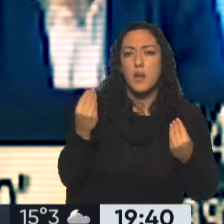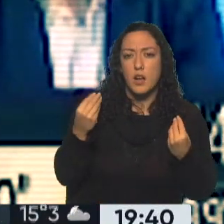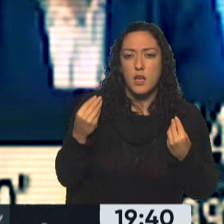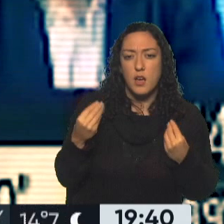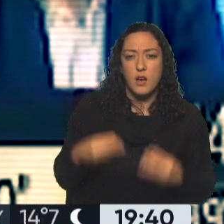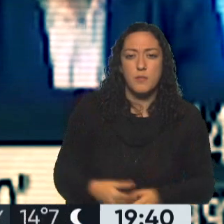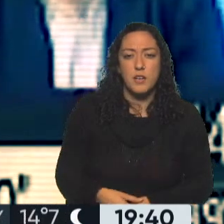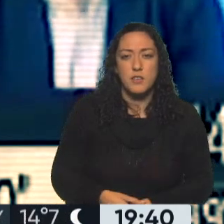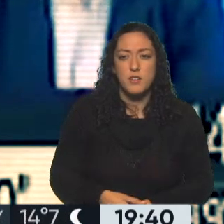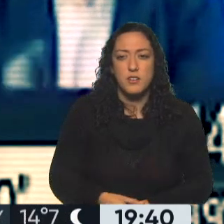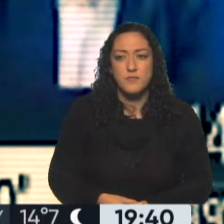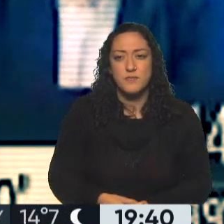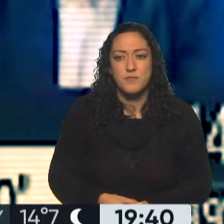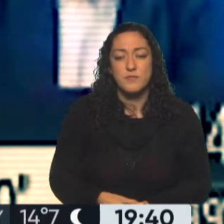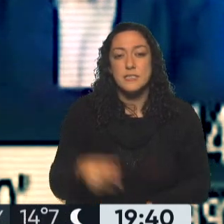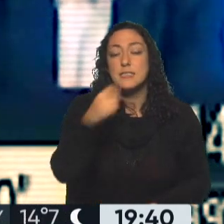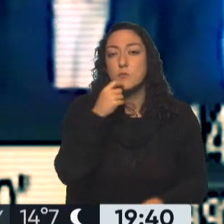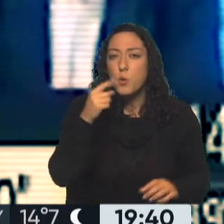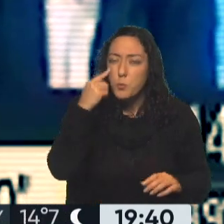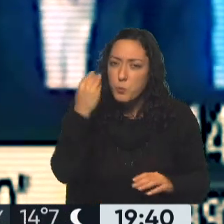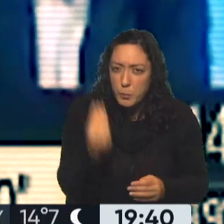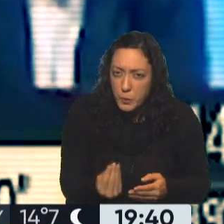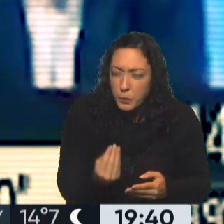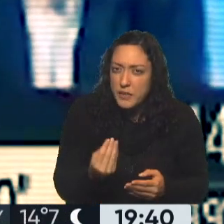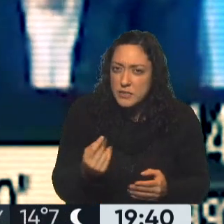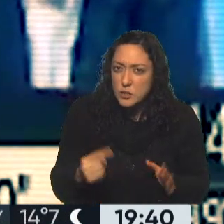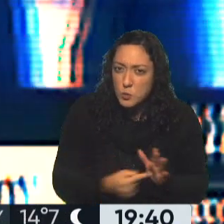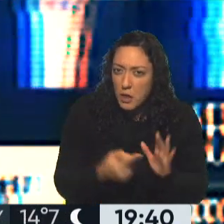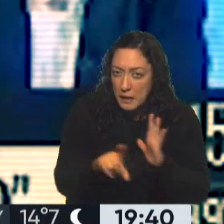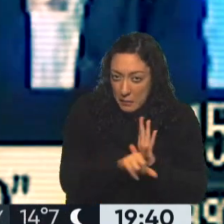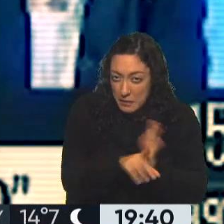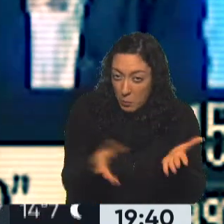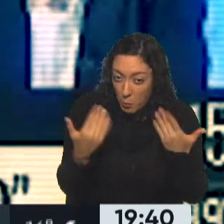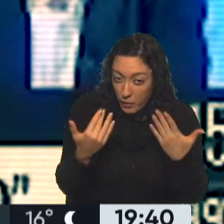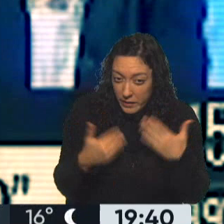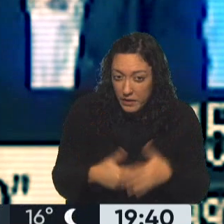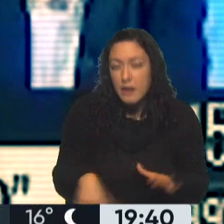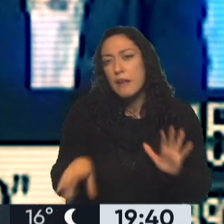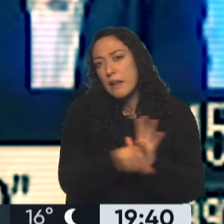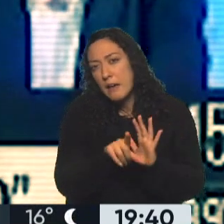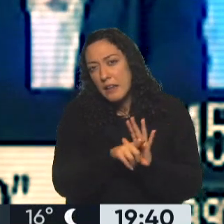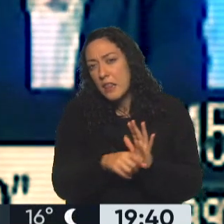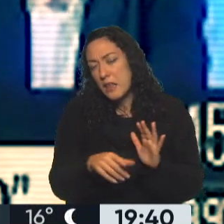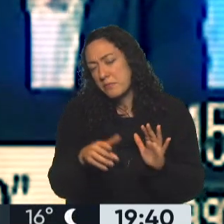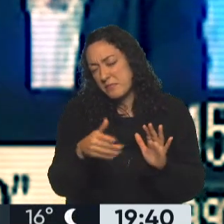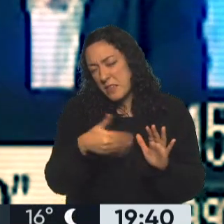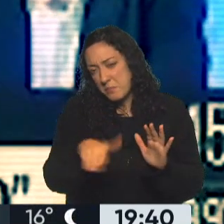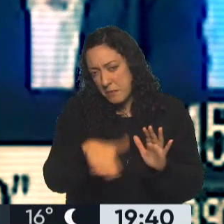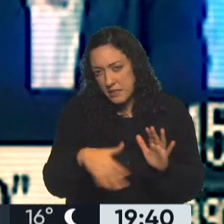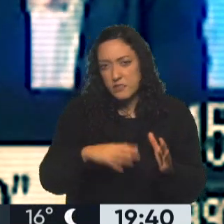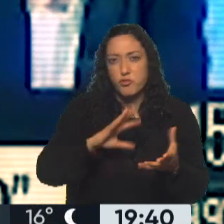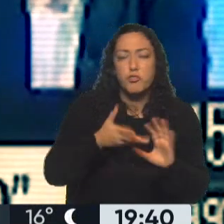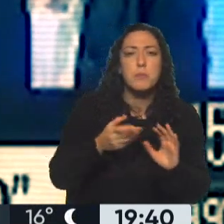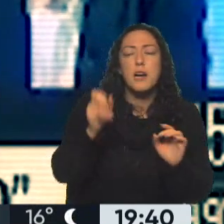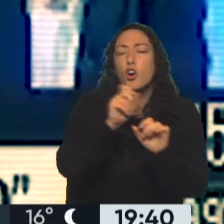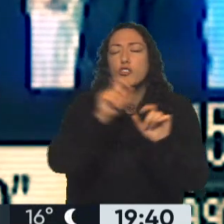Bueno, no sé si usted tiene domicilio en la ciudad de Buenos Aires. Primero, si le da legalmente... Más allá de la legalidad, conceptualmente,